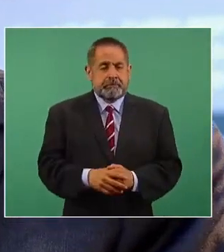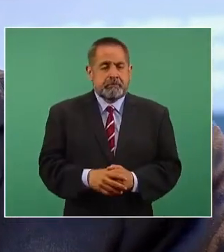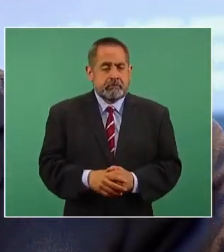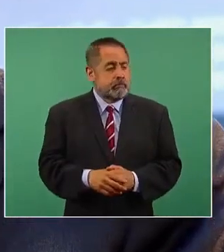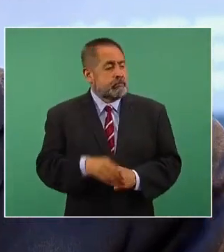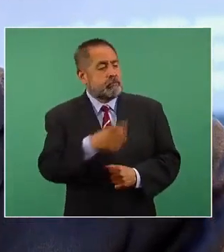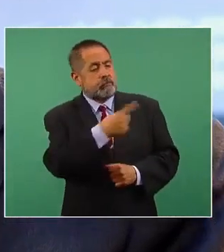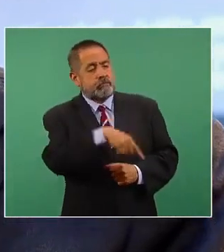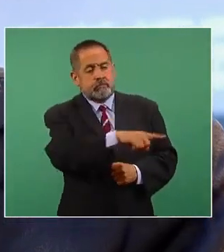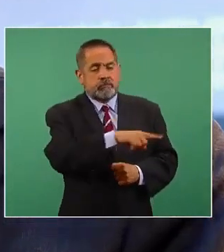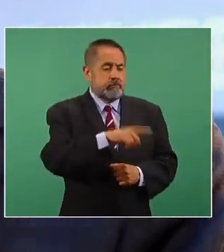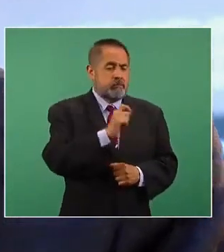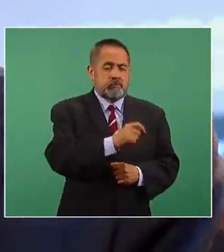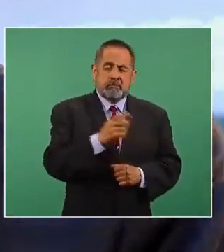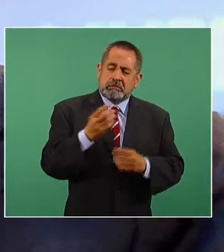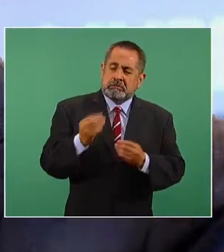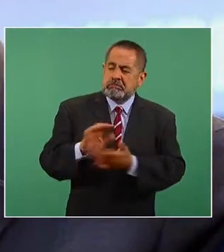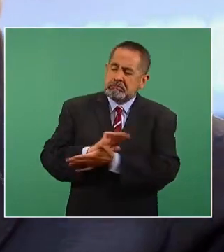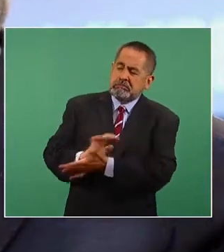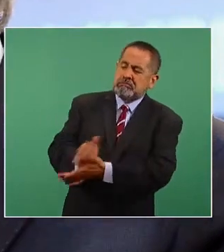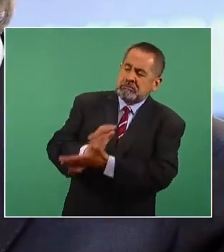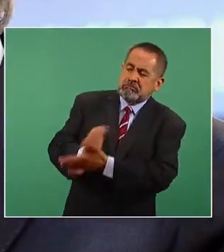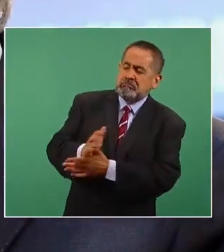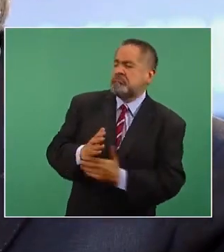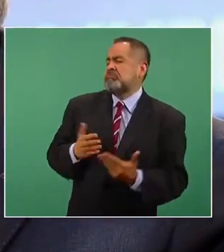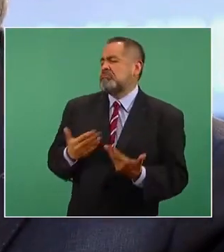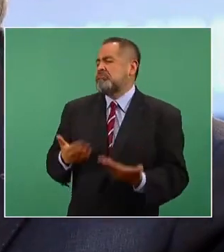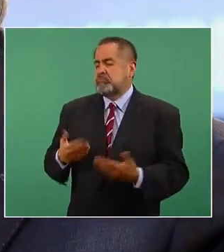partidarios de la discriminación